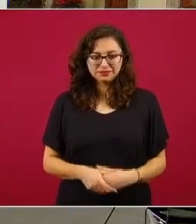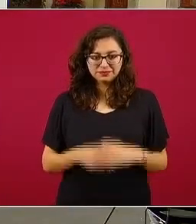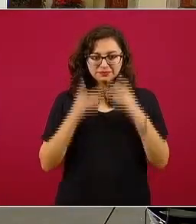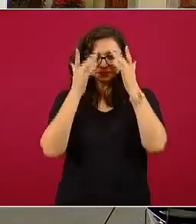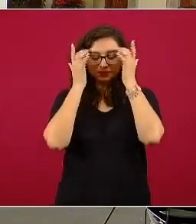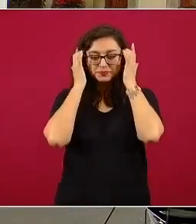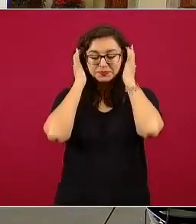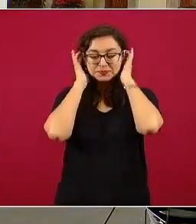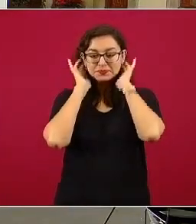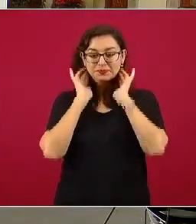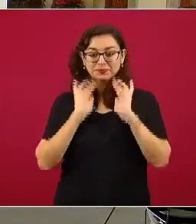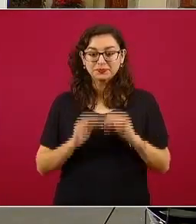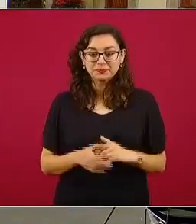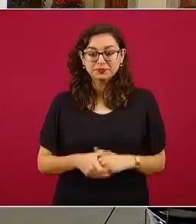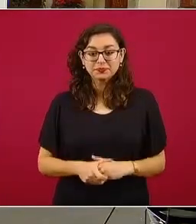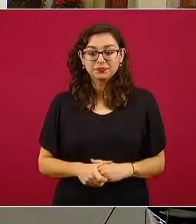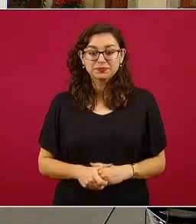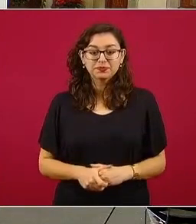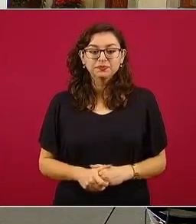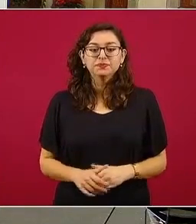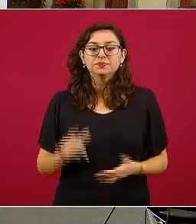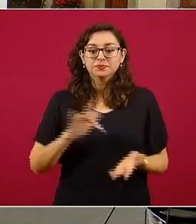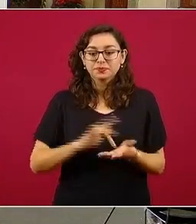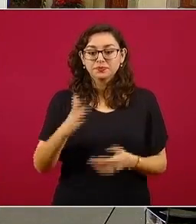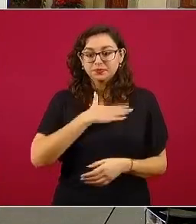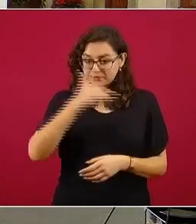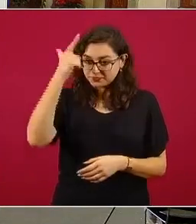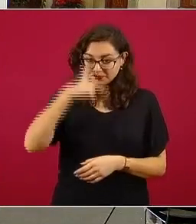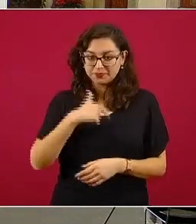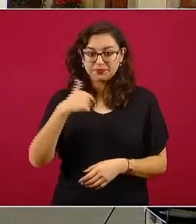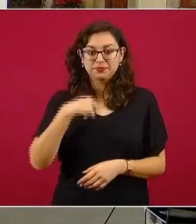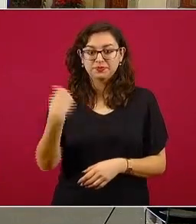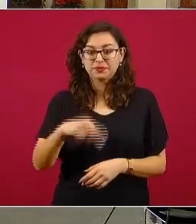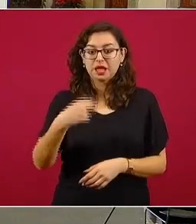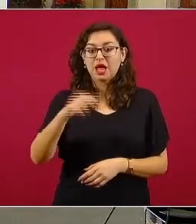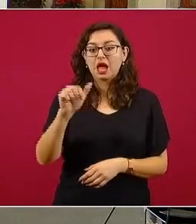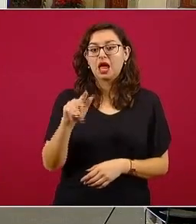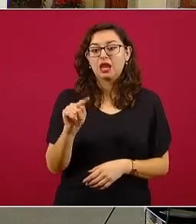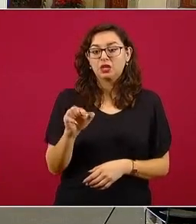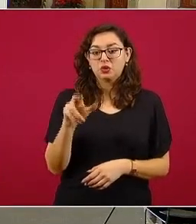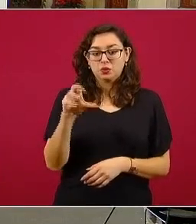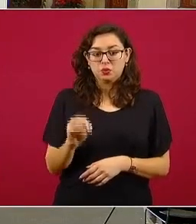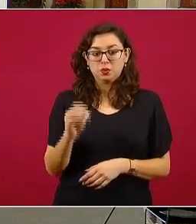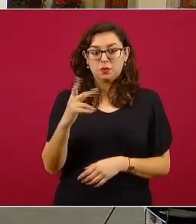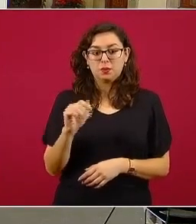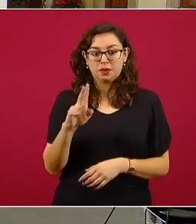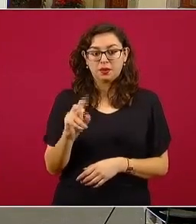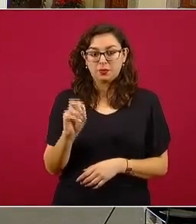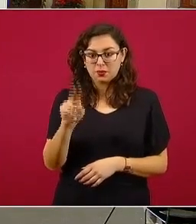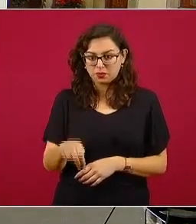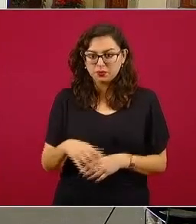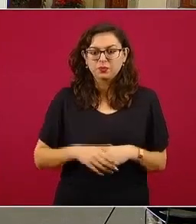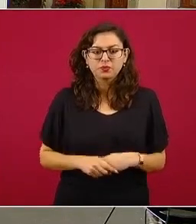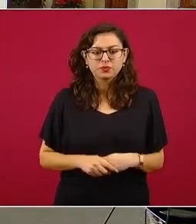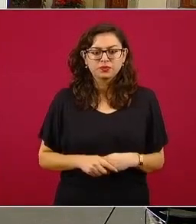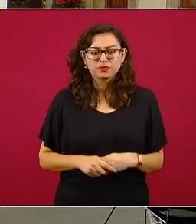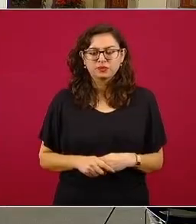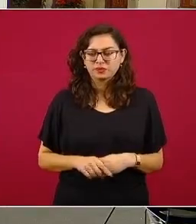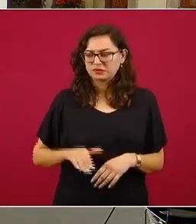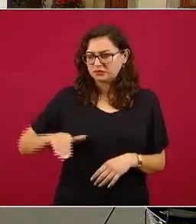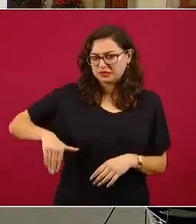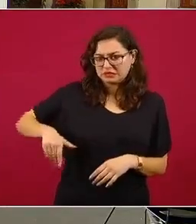Sí, gracias. Buenas noches, Arturo Pavón del Chapucero Network, redes digitales. Con respecto a eso que está mencionando el